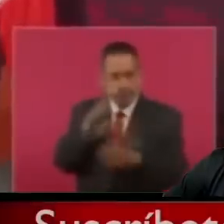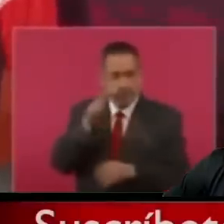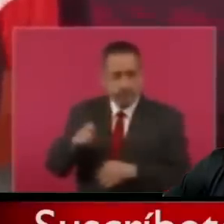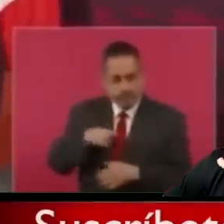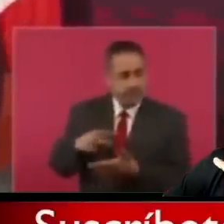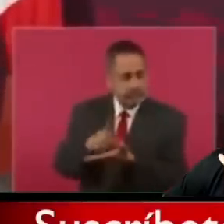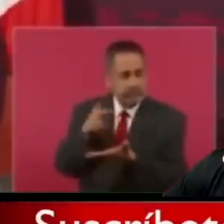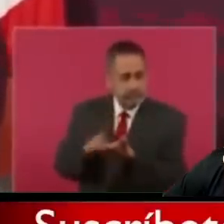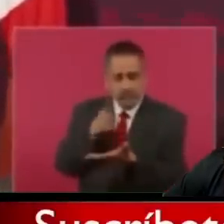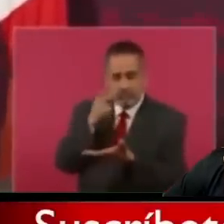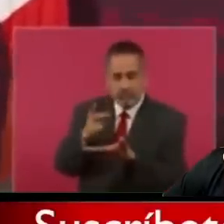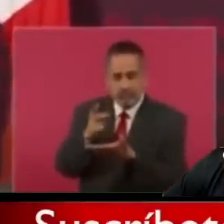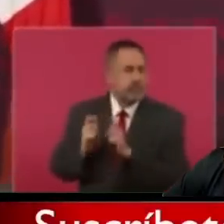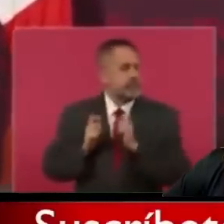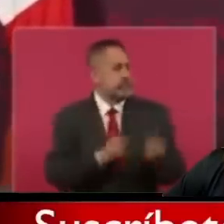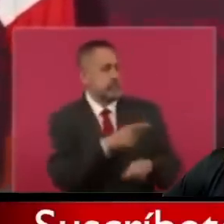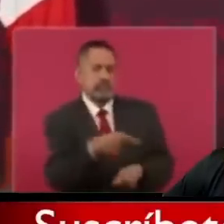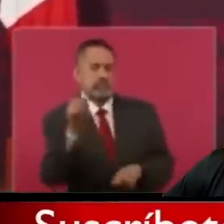actuar con